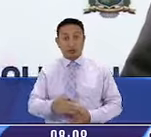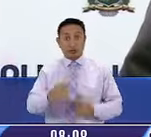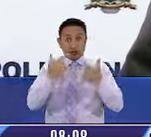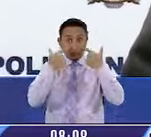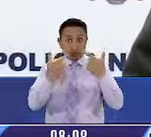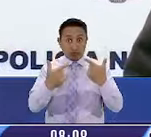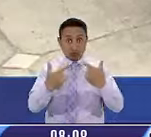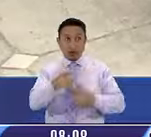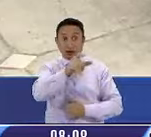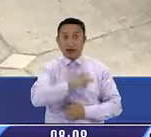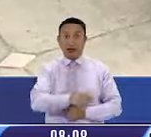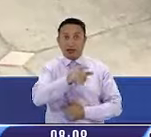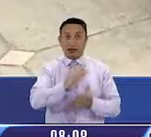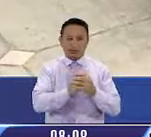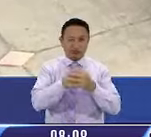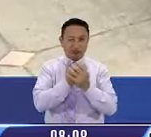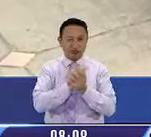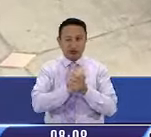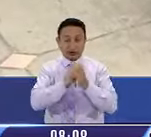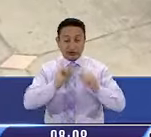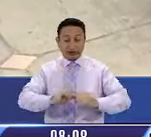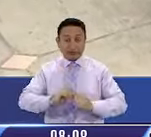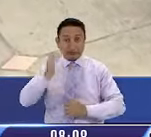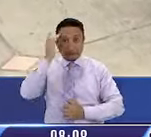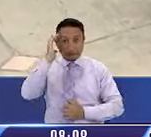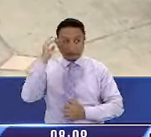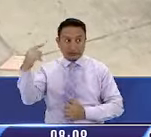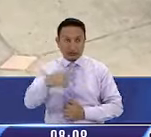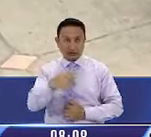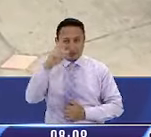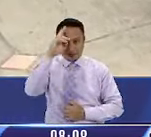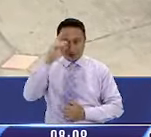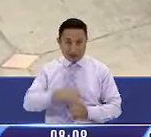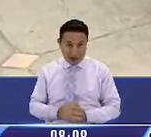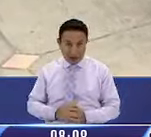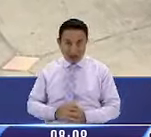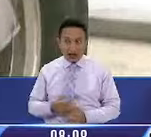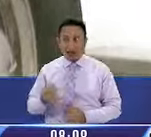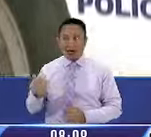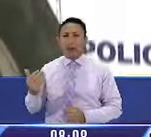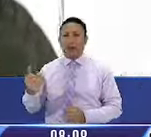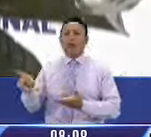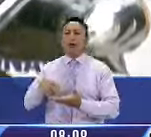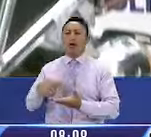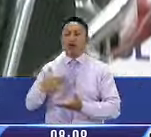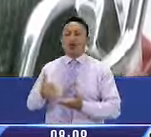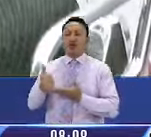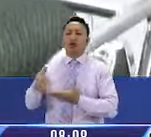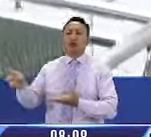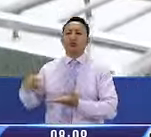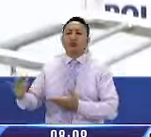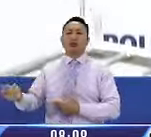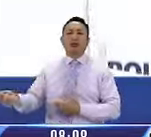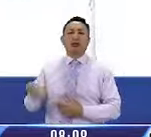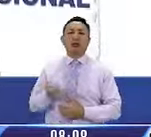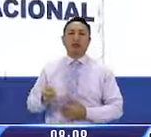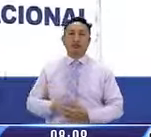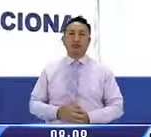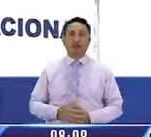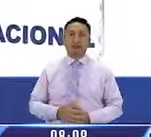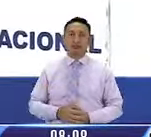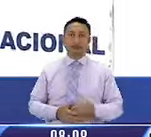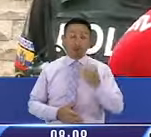con personas que, aprovechándose de la desesperación de la gente que sufrió robos de sus vehículos, estarían intentando extorsionarlas con